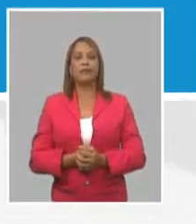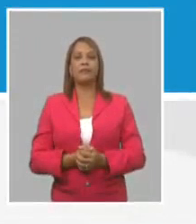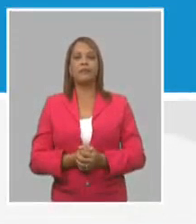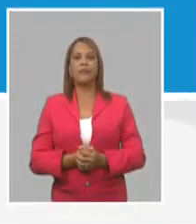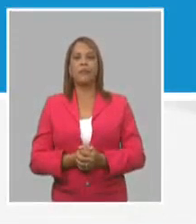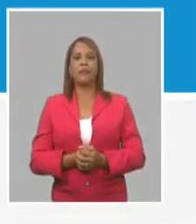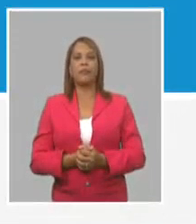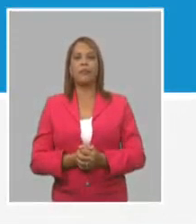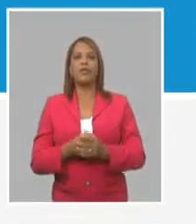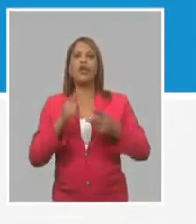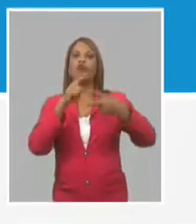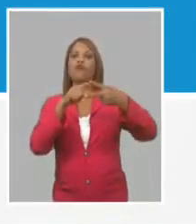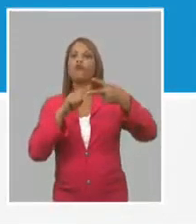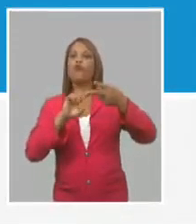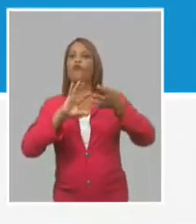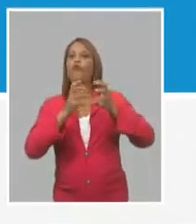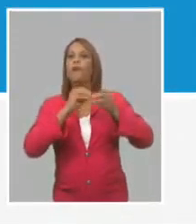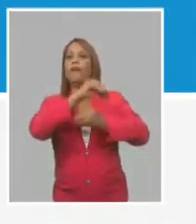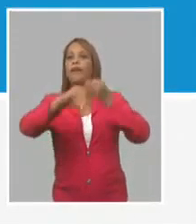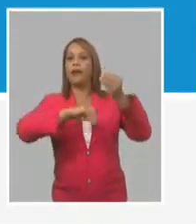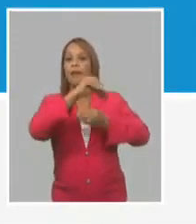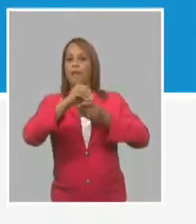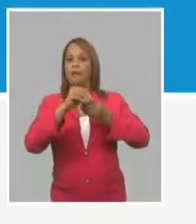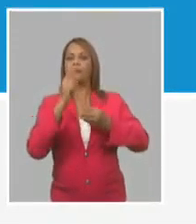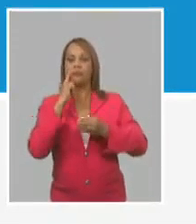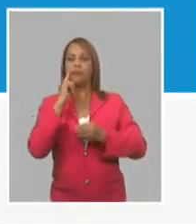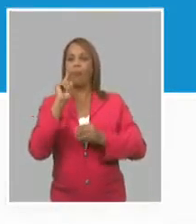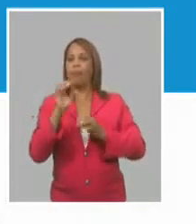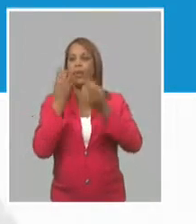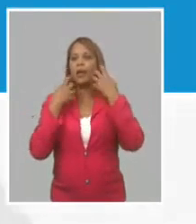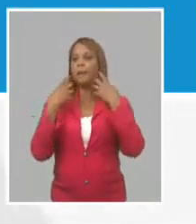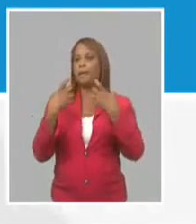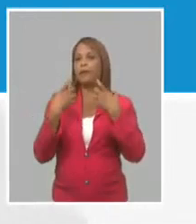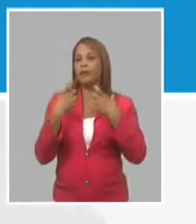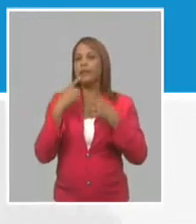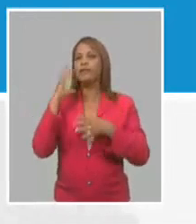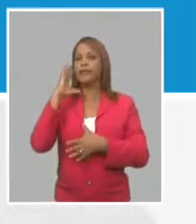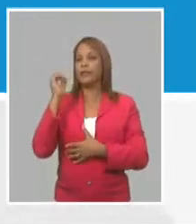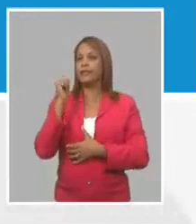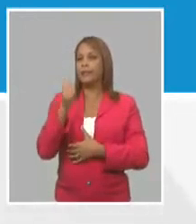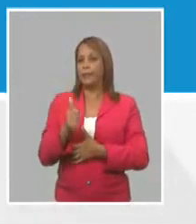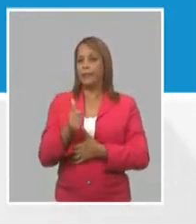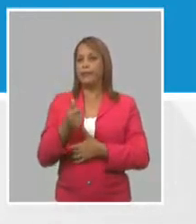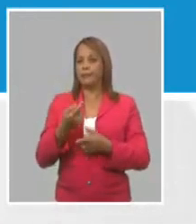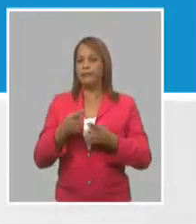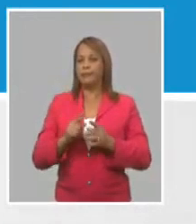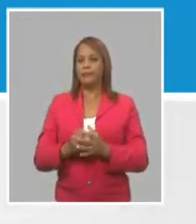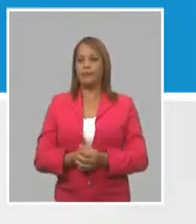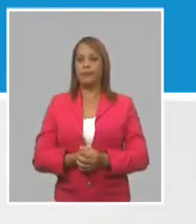de dos tipos de cambio. Y a mí me parece que es importante también entender.